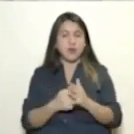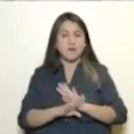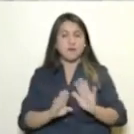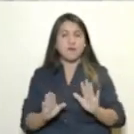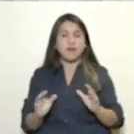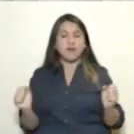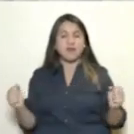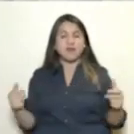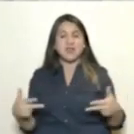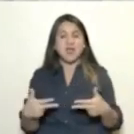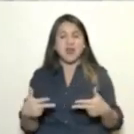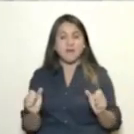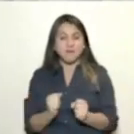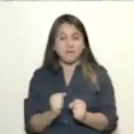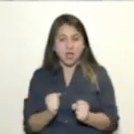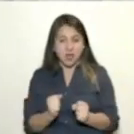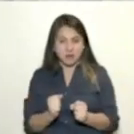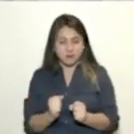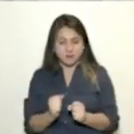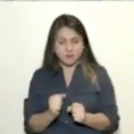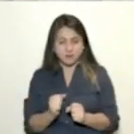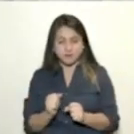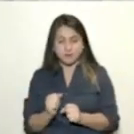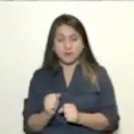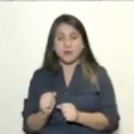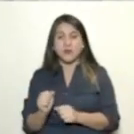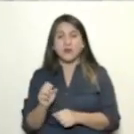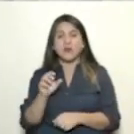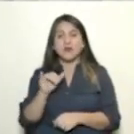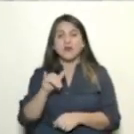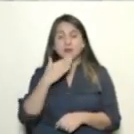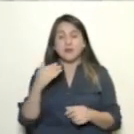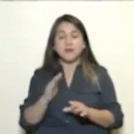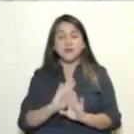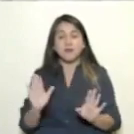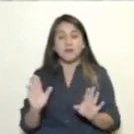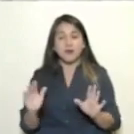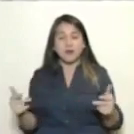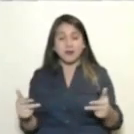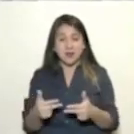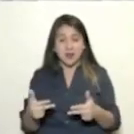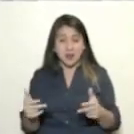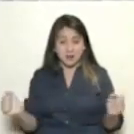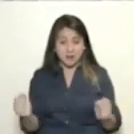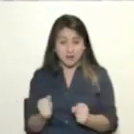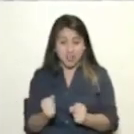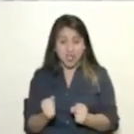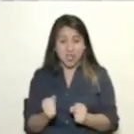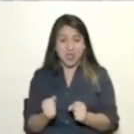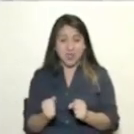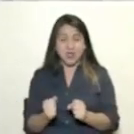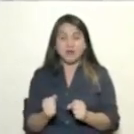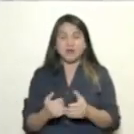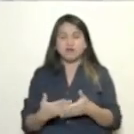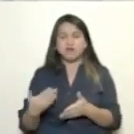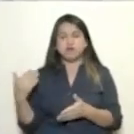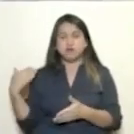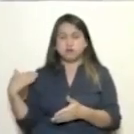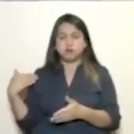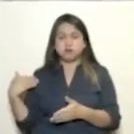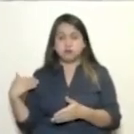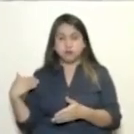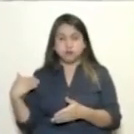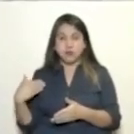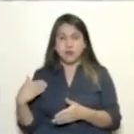Guerra Fría, ¿no? Y el fin de la Guerra Fría se consagra, bien, ahora la